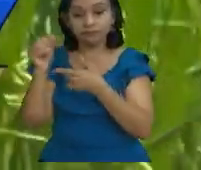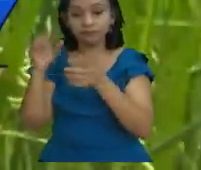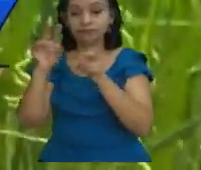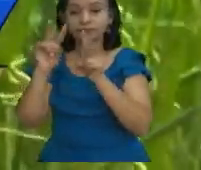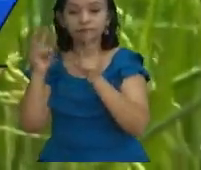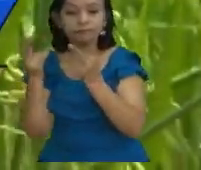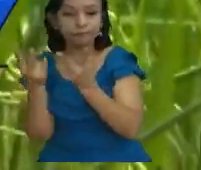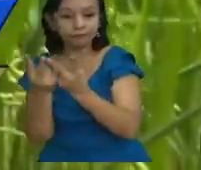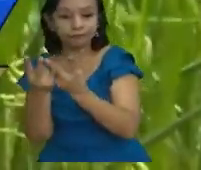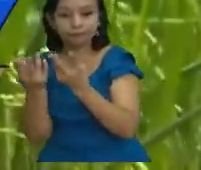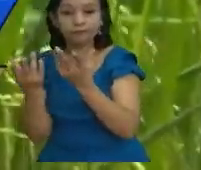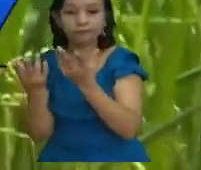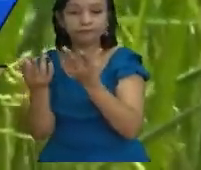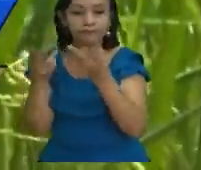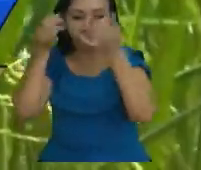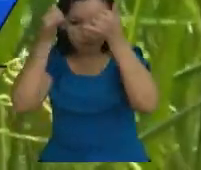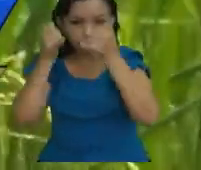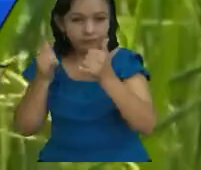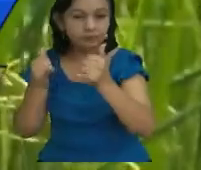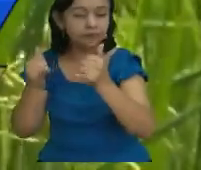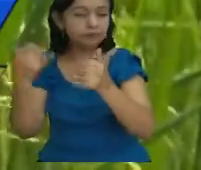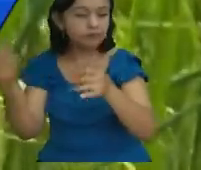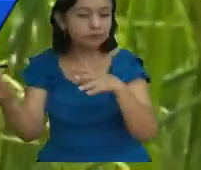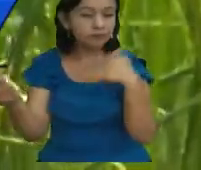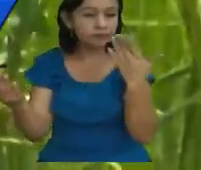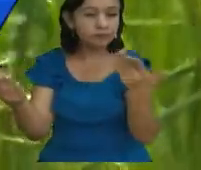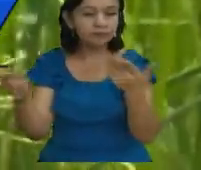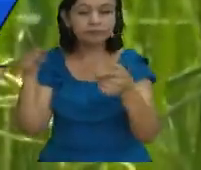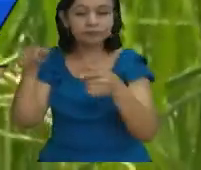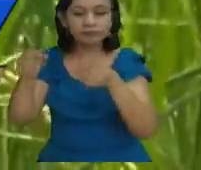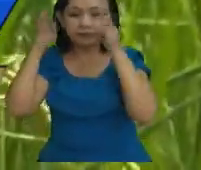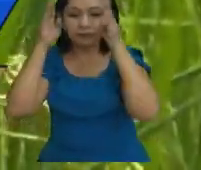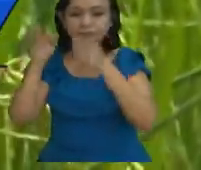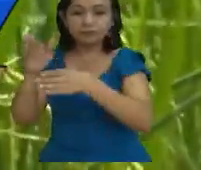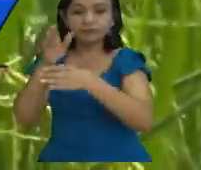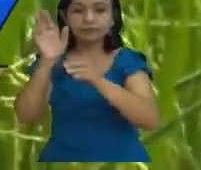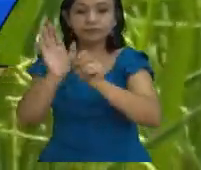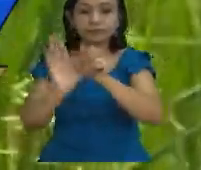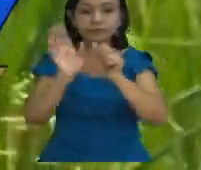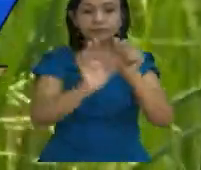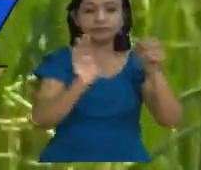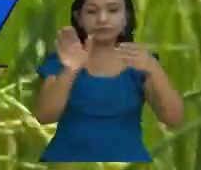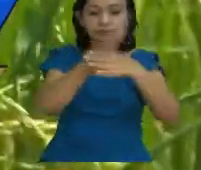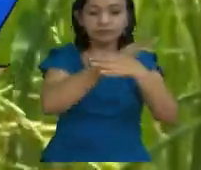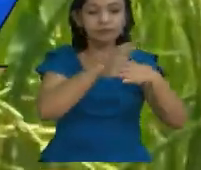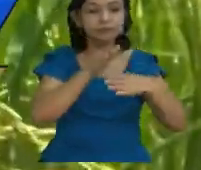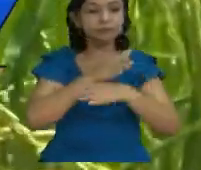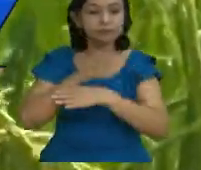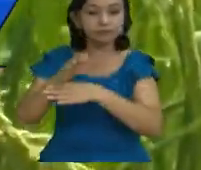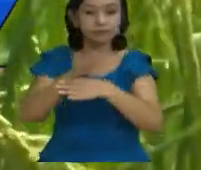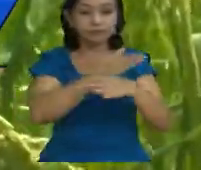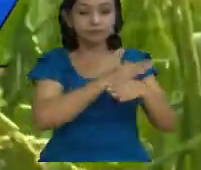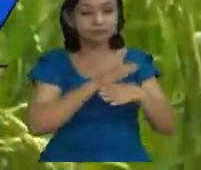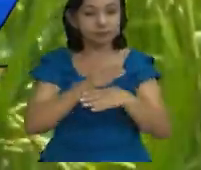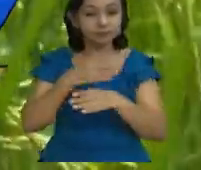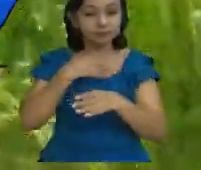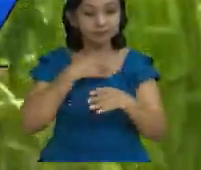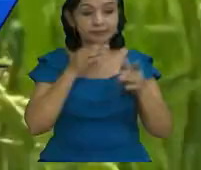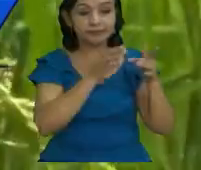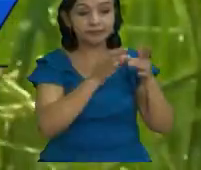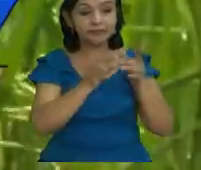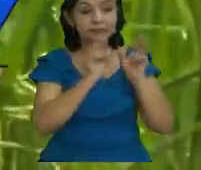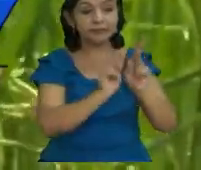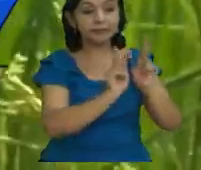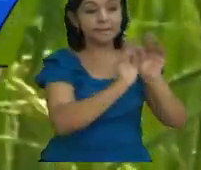tubérculos, la ganadería. Entonces, ese es el enfoque de cada centro. Son diversificados, pero tienen un